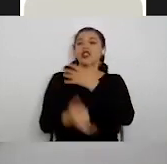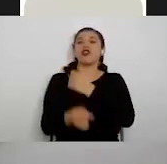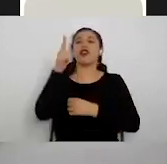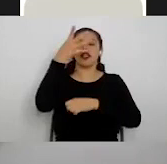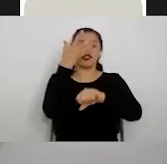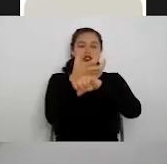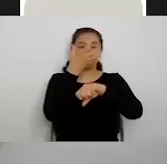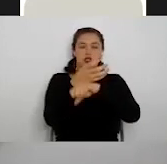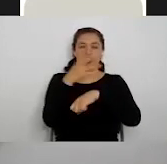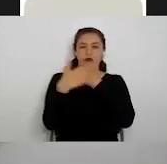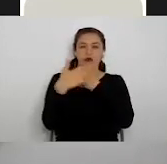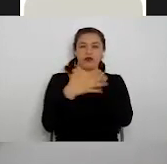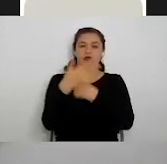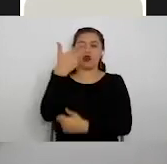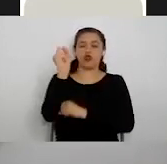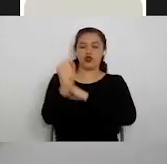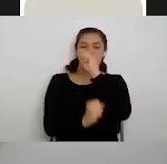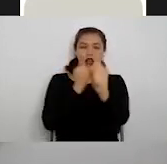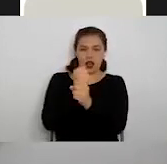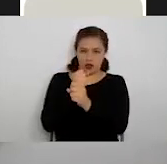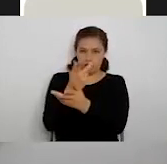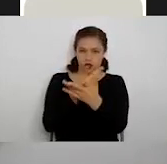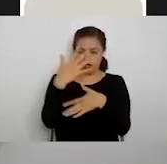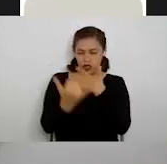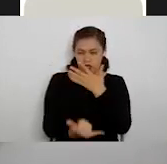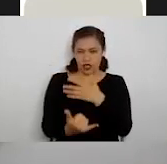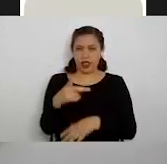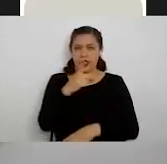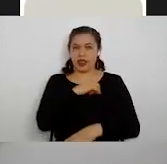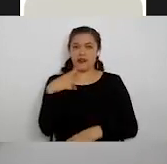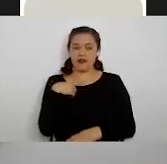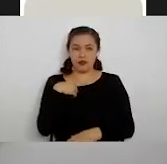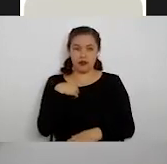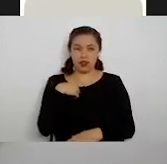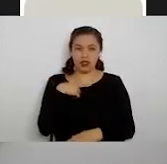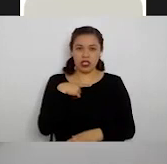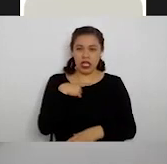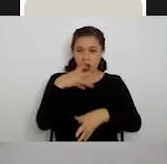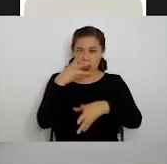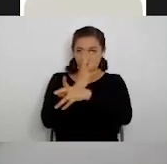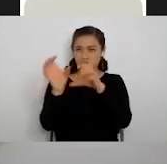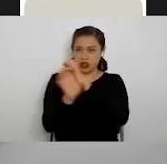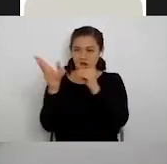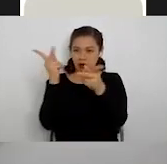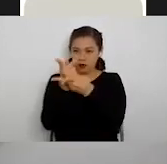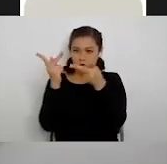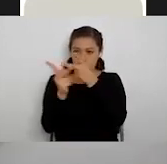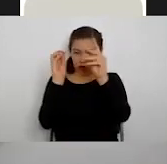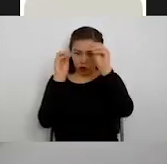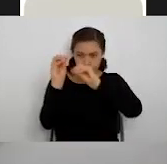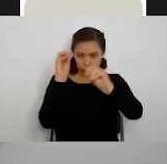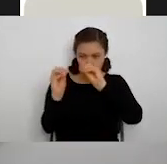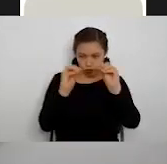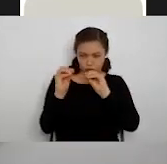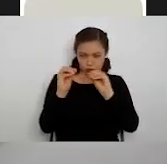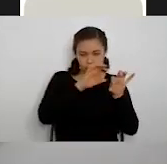los próximos 8 años, es de hay que traerse todas las cadenas de producción posibles a lo largo de